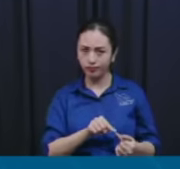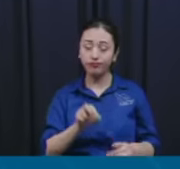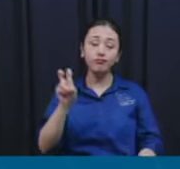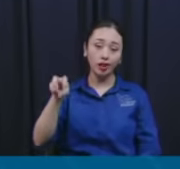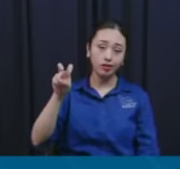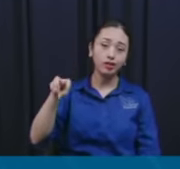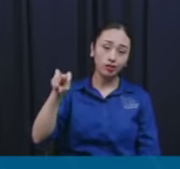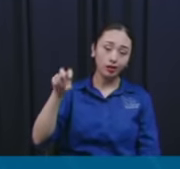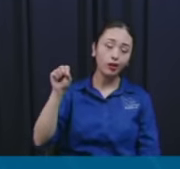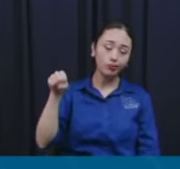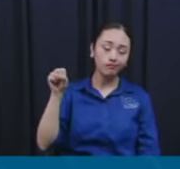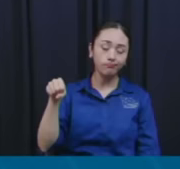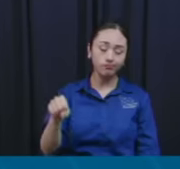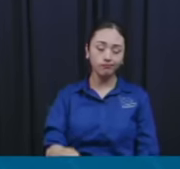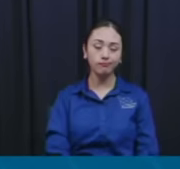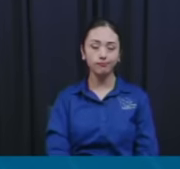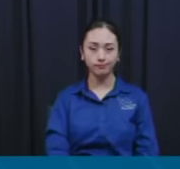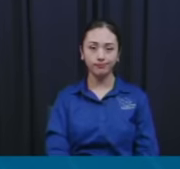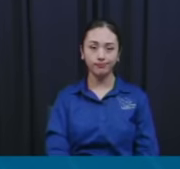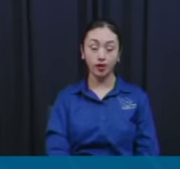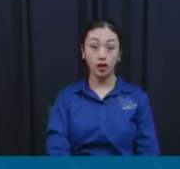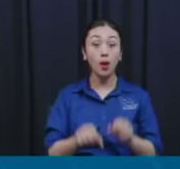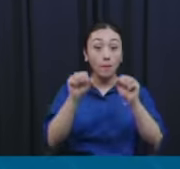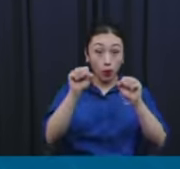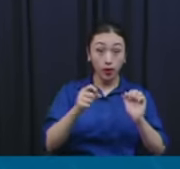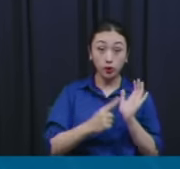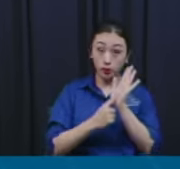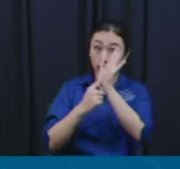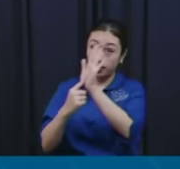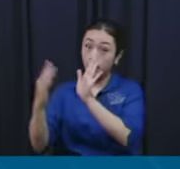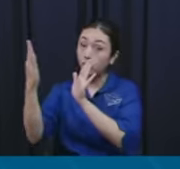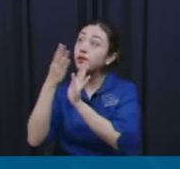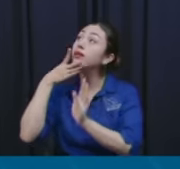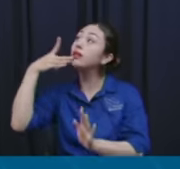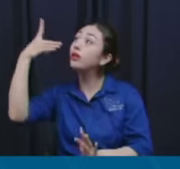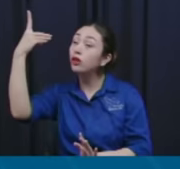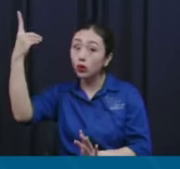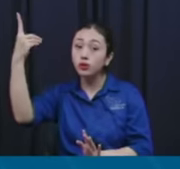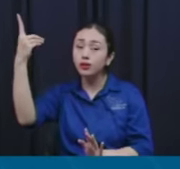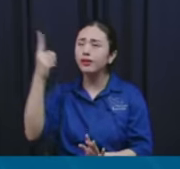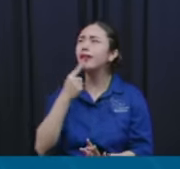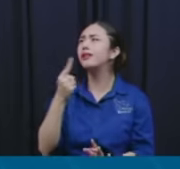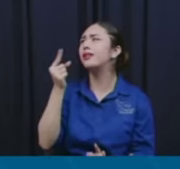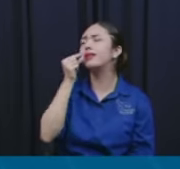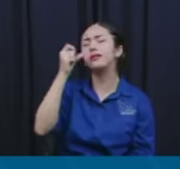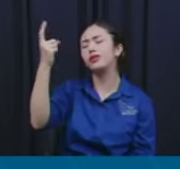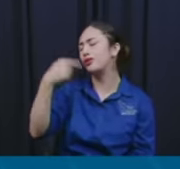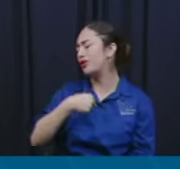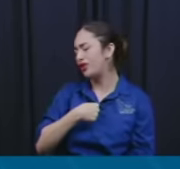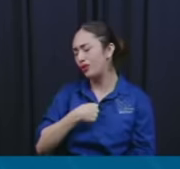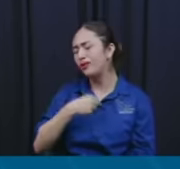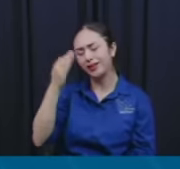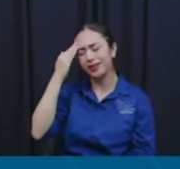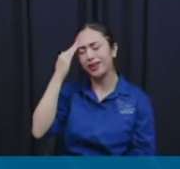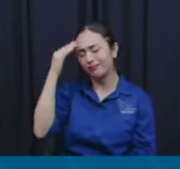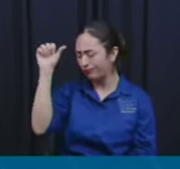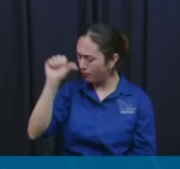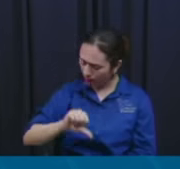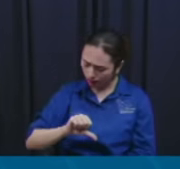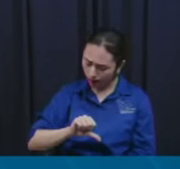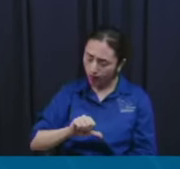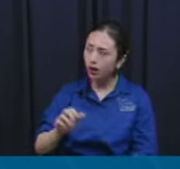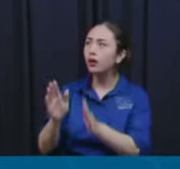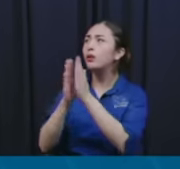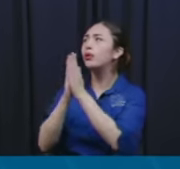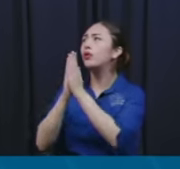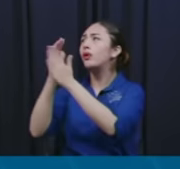también y podemos llegar delante de Dios hoy en secreto y decirle señor la verdad es que estoy mal me podrías ayudar